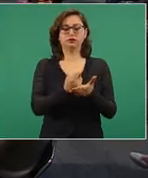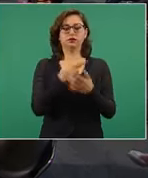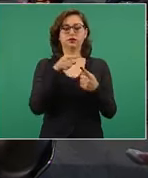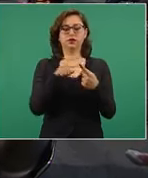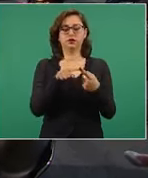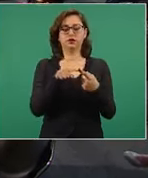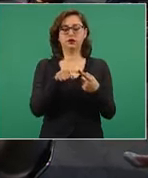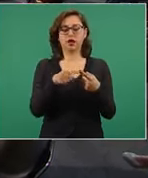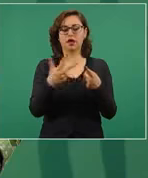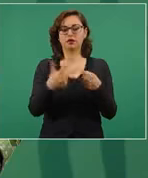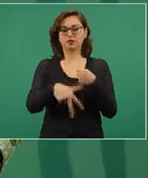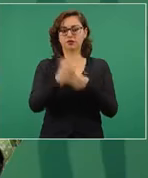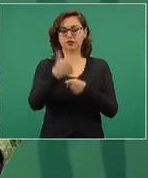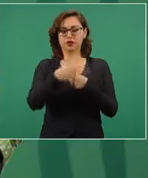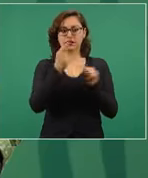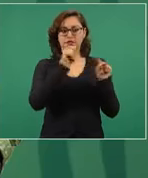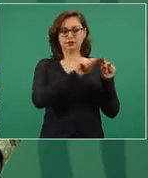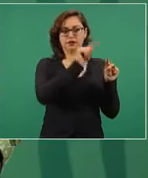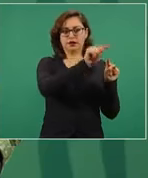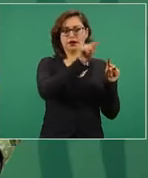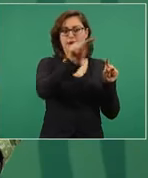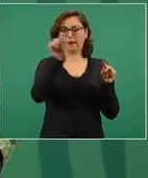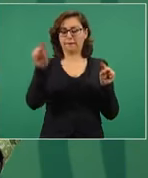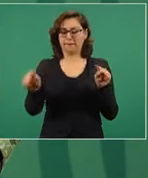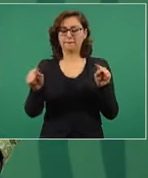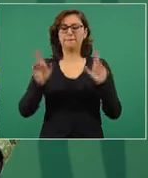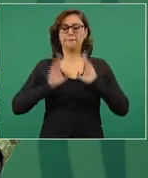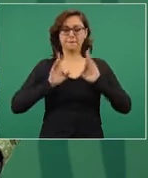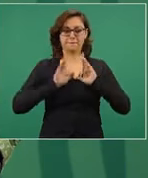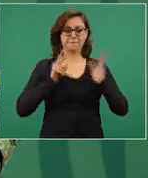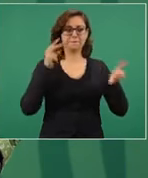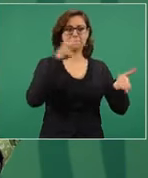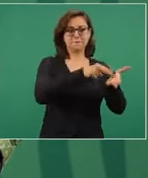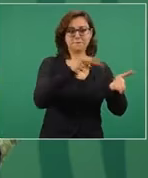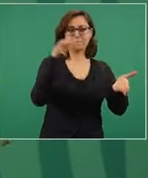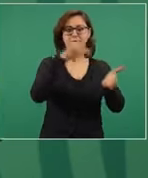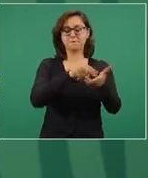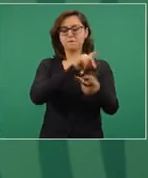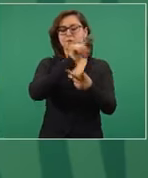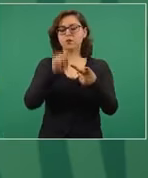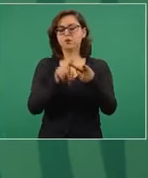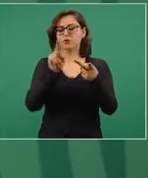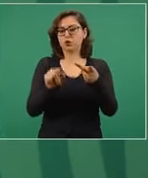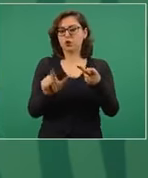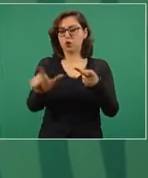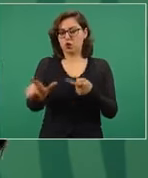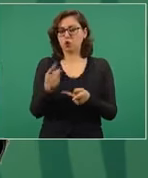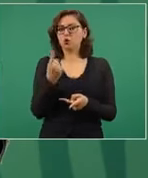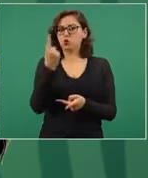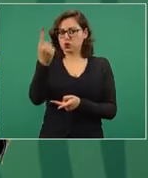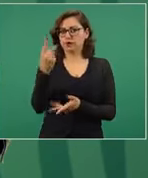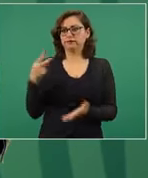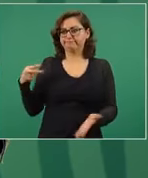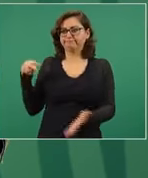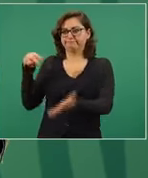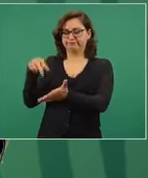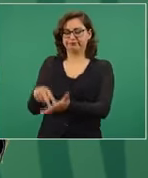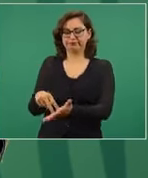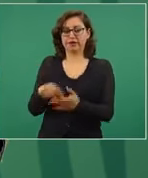En 13 aduanas de Tamaulipas tenemos presencia y en una de Nuevo León, que es el puerto Colombia. En